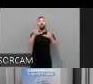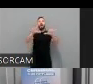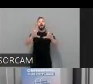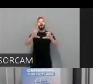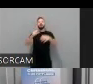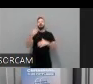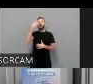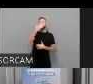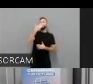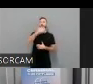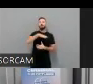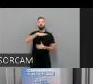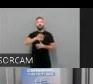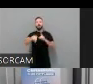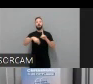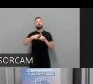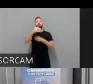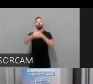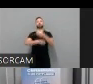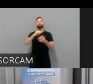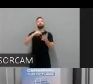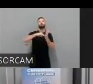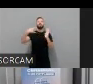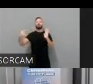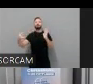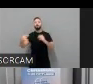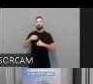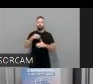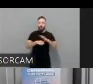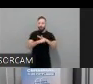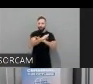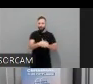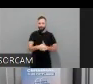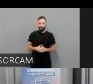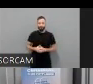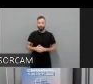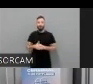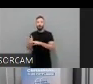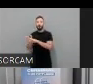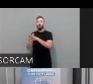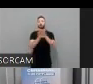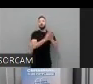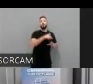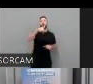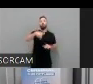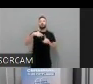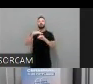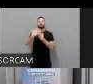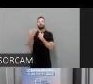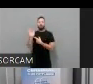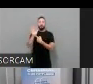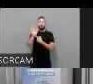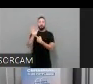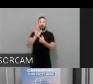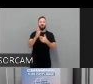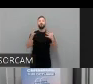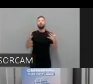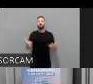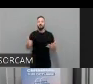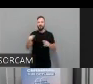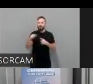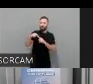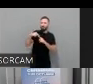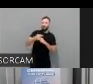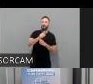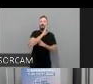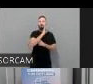y acceder al uso de las TICs. Y bueno, hoy el caso que os vamos a presentar, que luego también va a estar